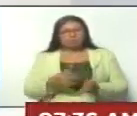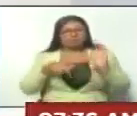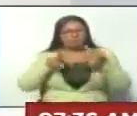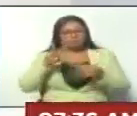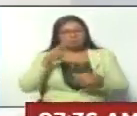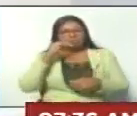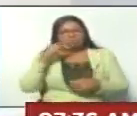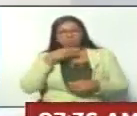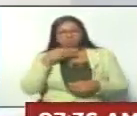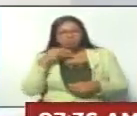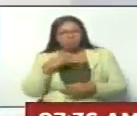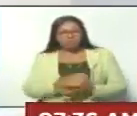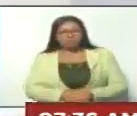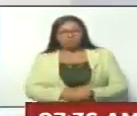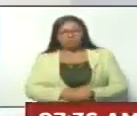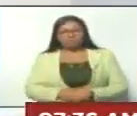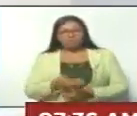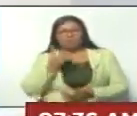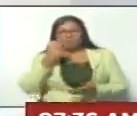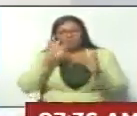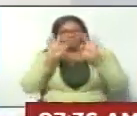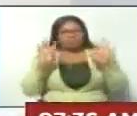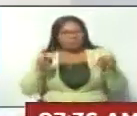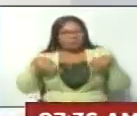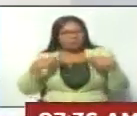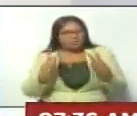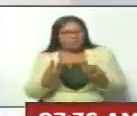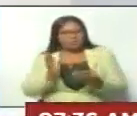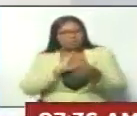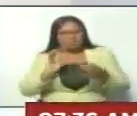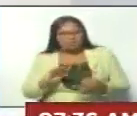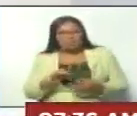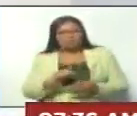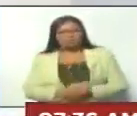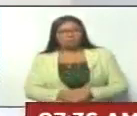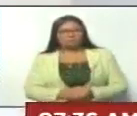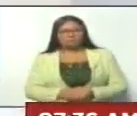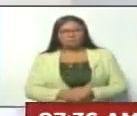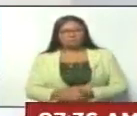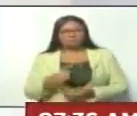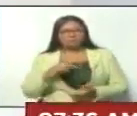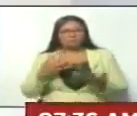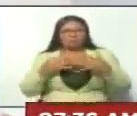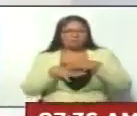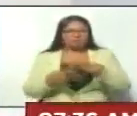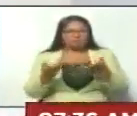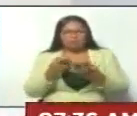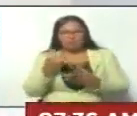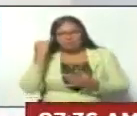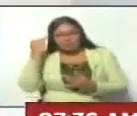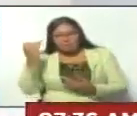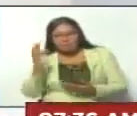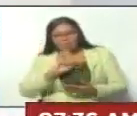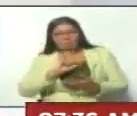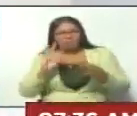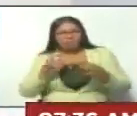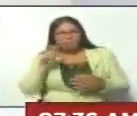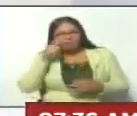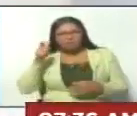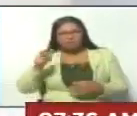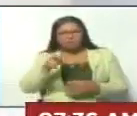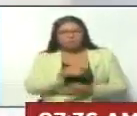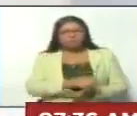de octubre, digamos, de alguna manera reivindica el tema del mestizaje, de la indianidad. Sí. Del pueblo,